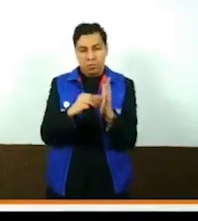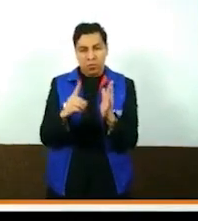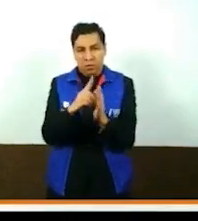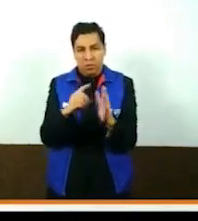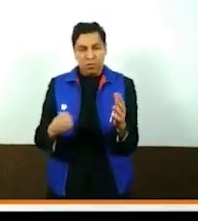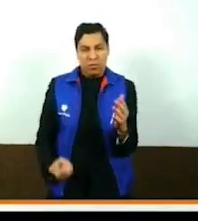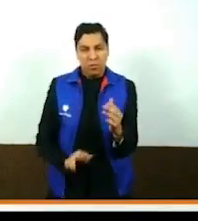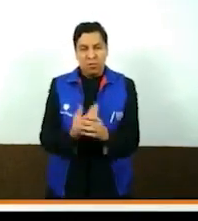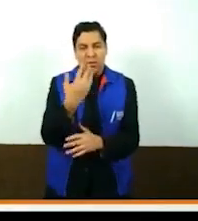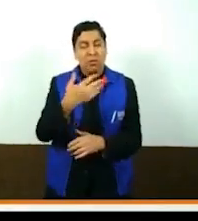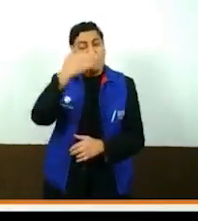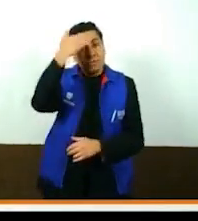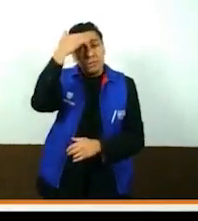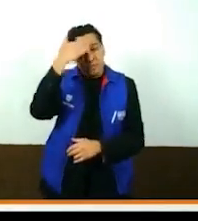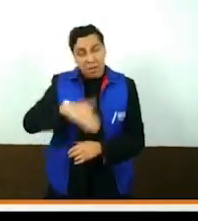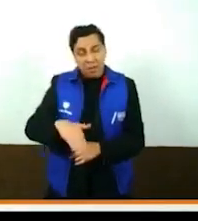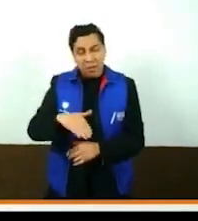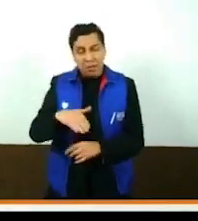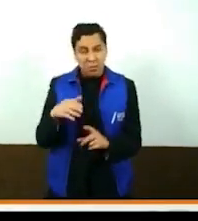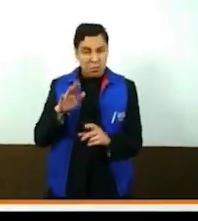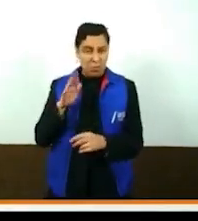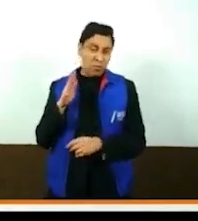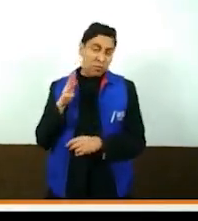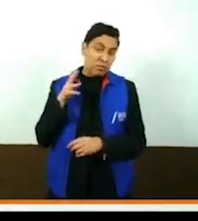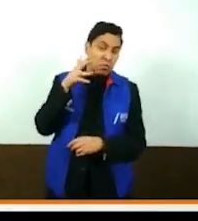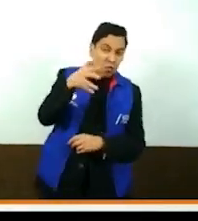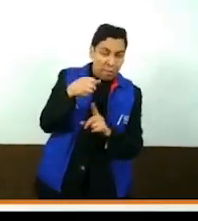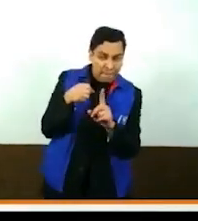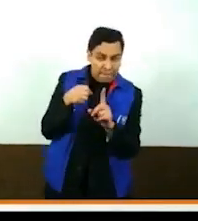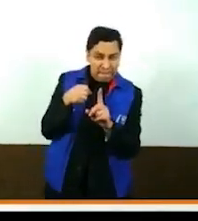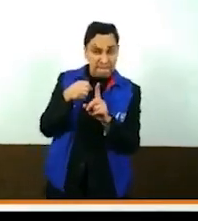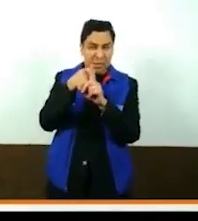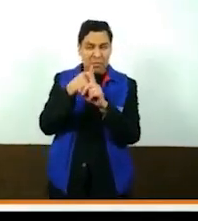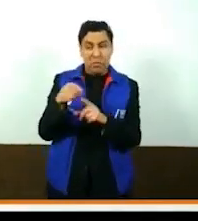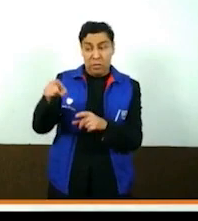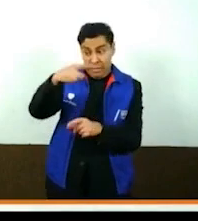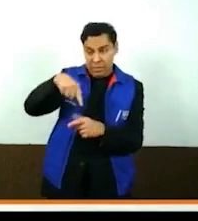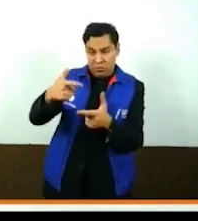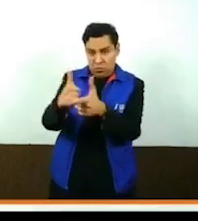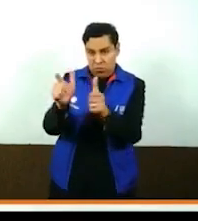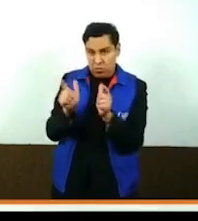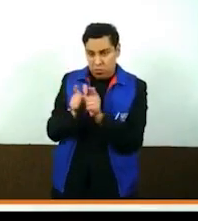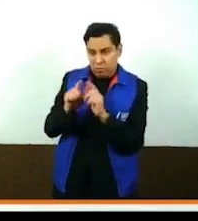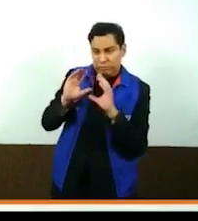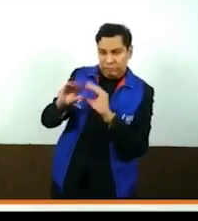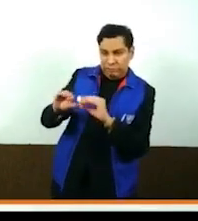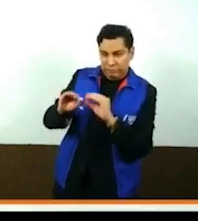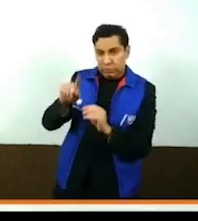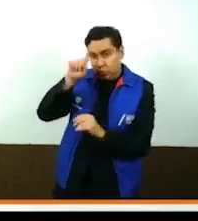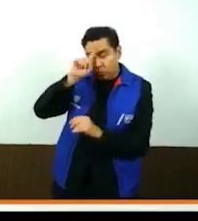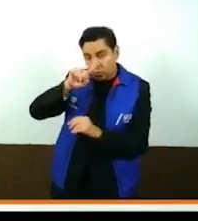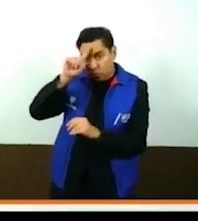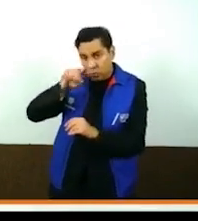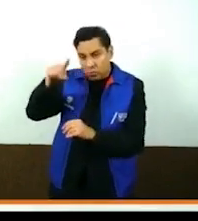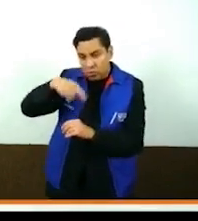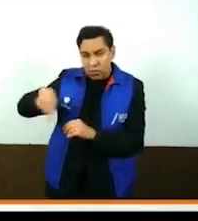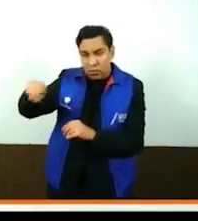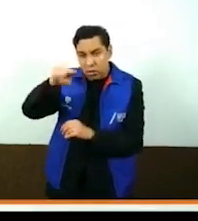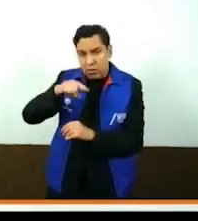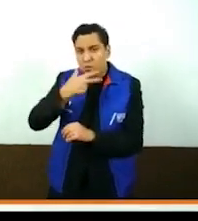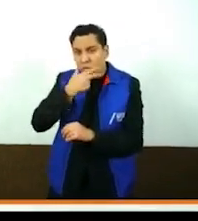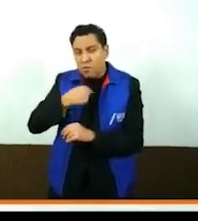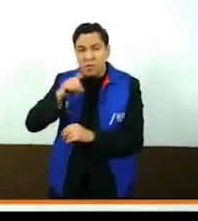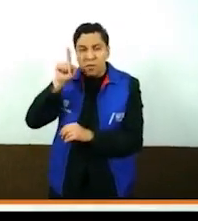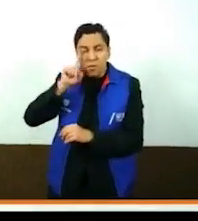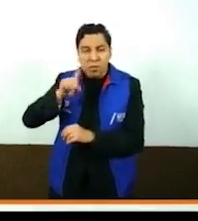bueno, pues sabemos que vamos hacia el impacto y sabemos que los consultores que estamos formando son una parte esencial